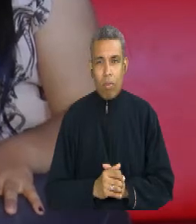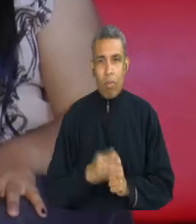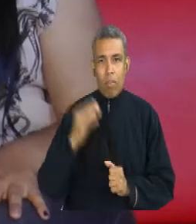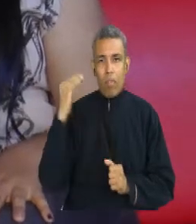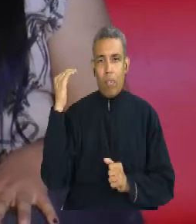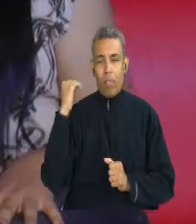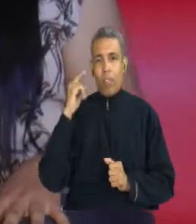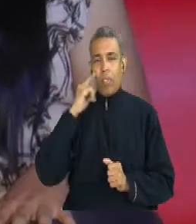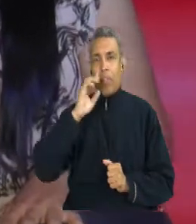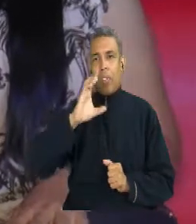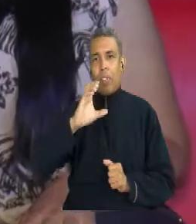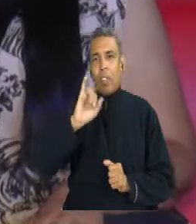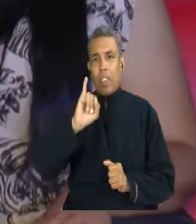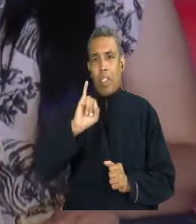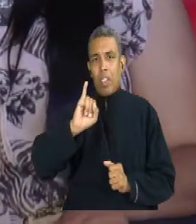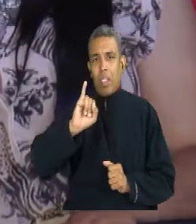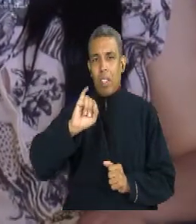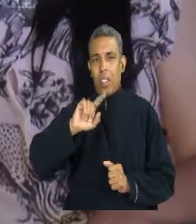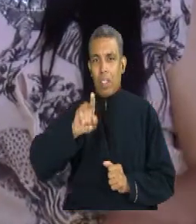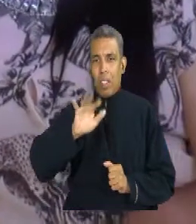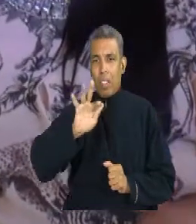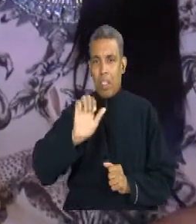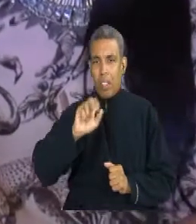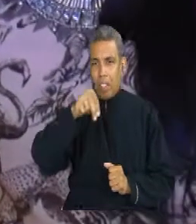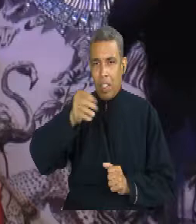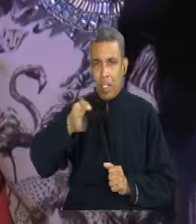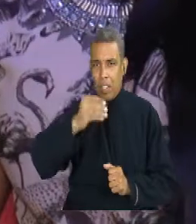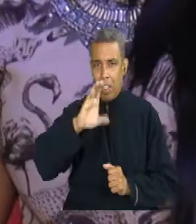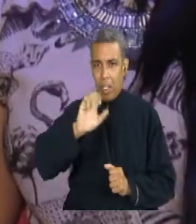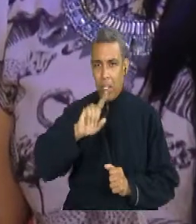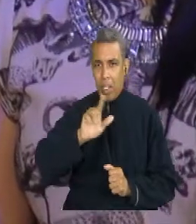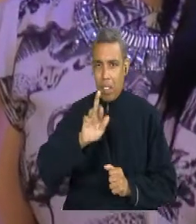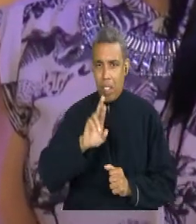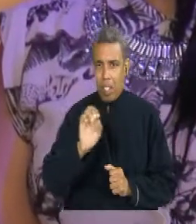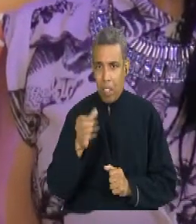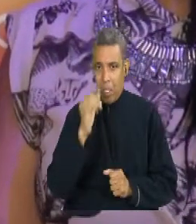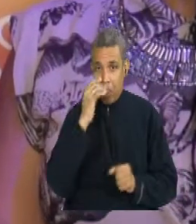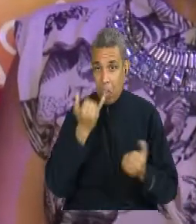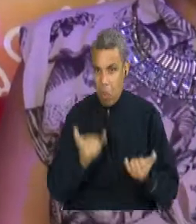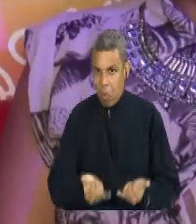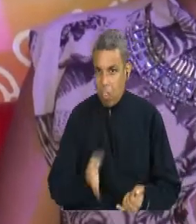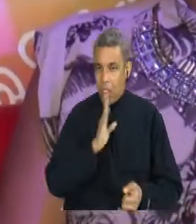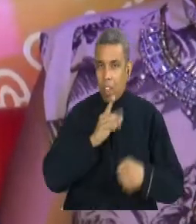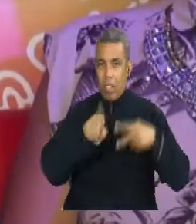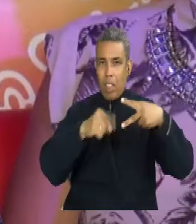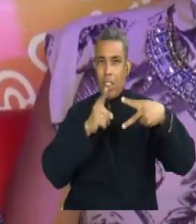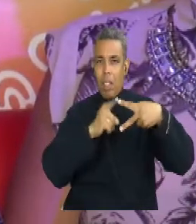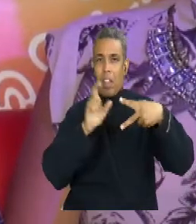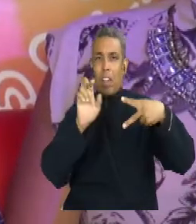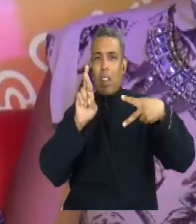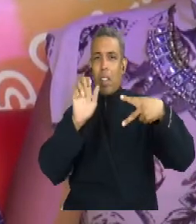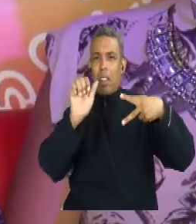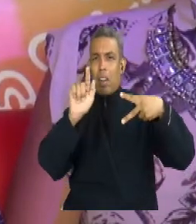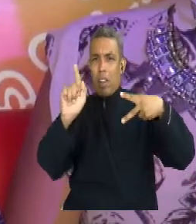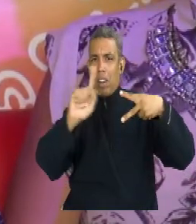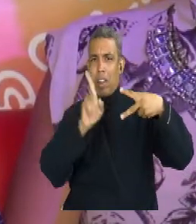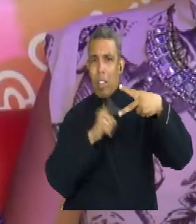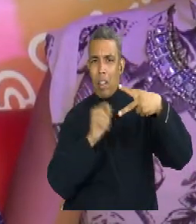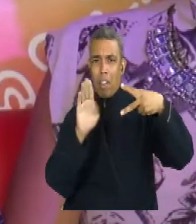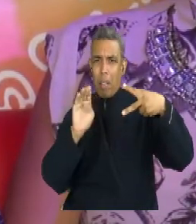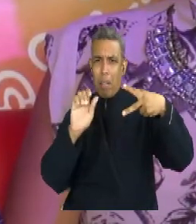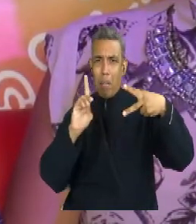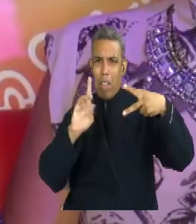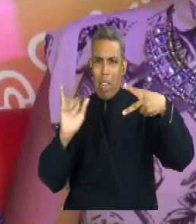Cristian Castro y DJ Luis Sanabria. En el día de hoy vamos a estar acompañados por DJ Raf y DJ Badrit. También va a estar DJ Toro,